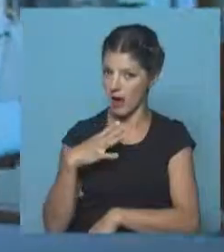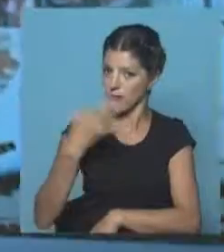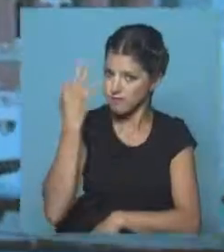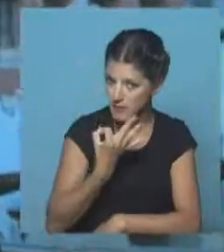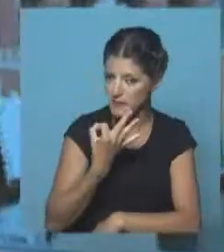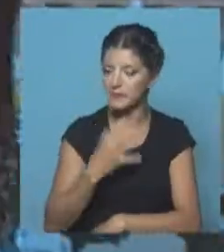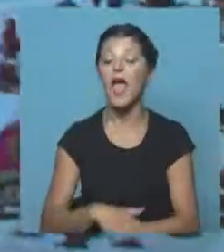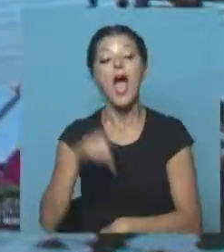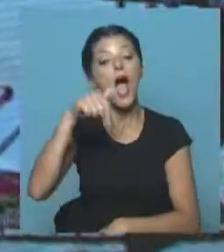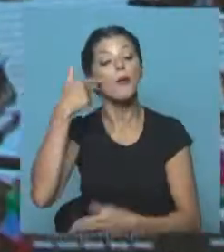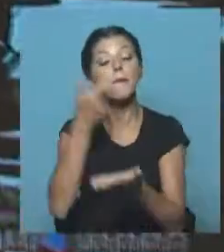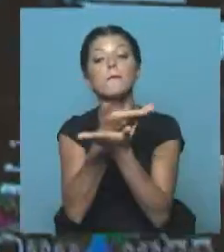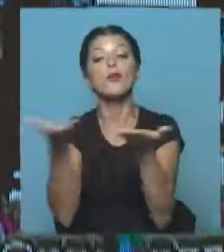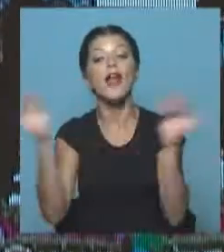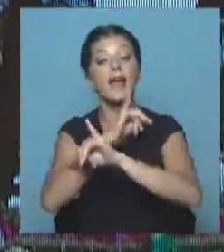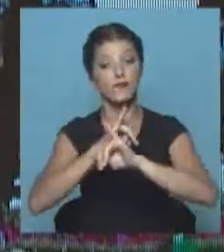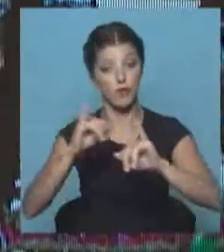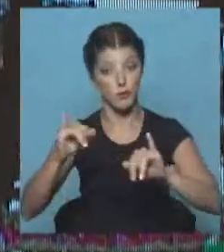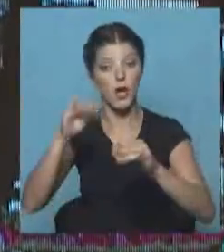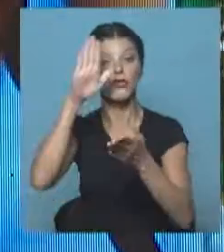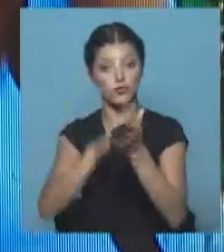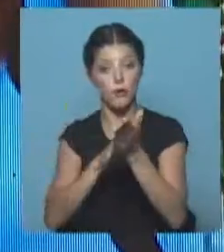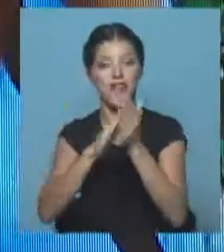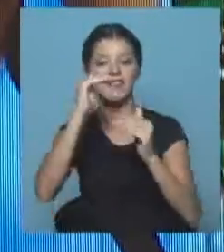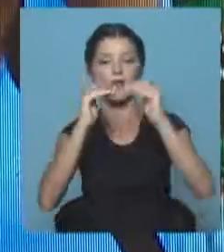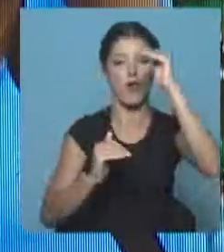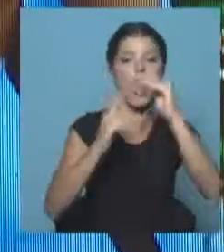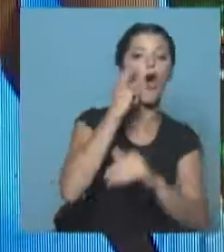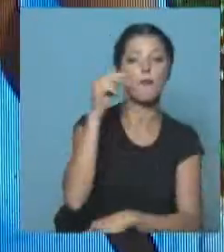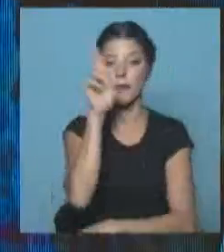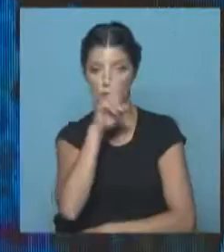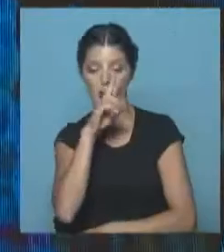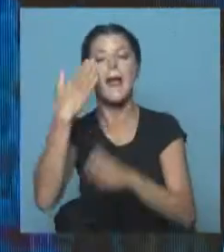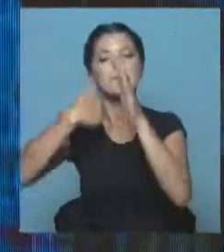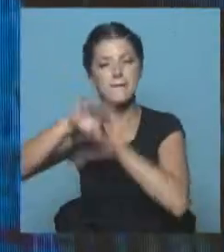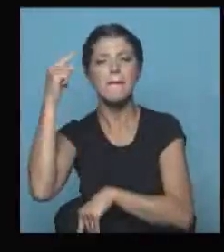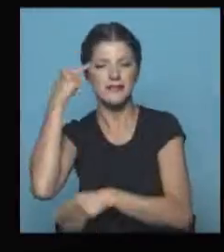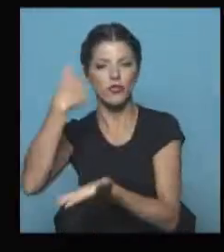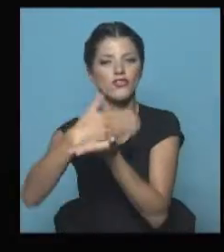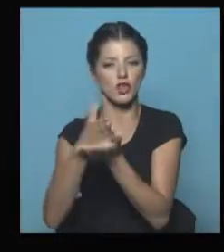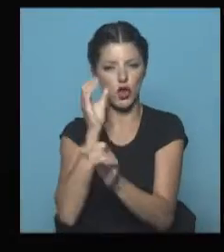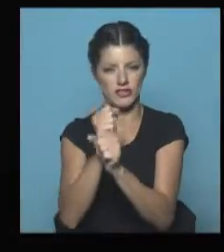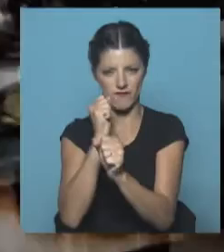mujeres. Vamos a ver ahora un informe sobre la brecha de género, sobre todo en el ambiente laboral, y después lo analizamos.